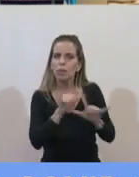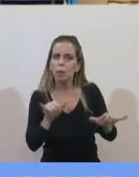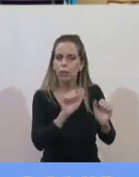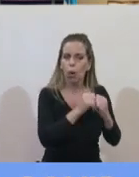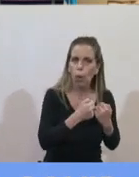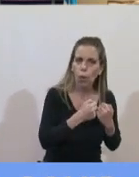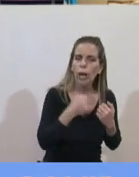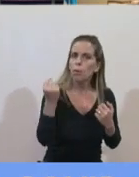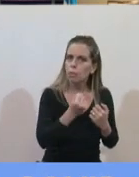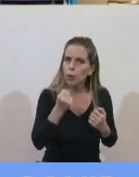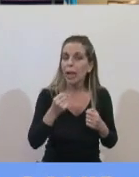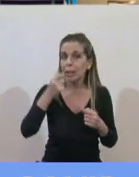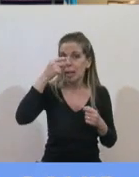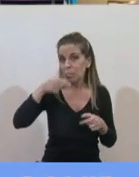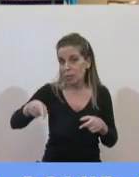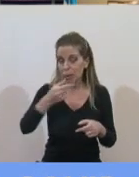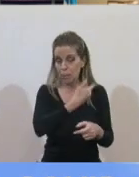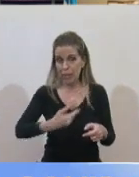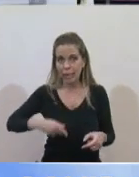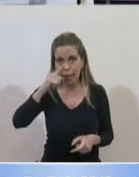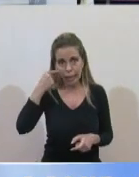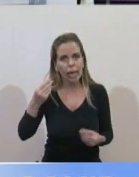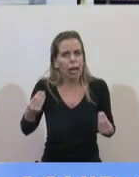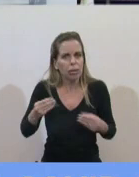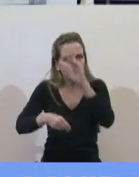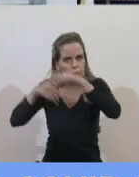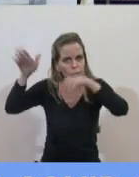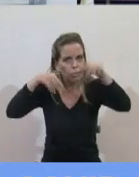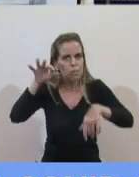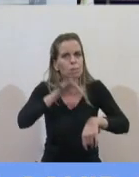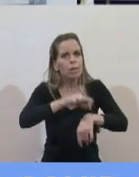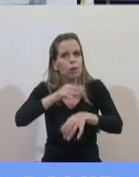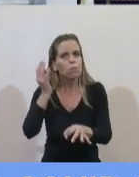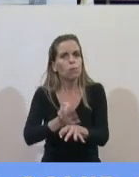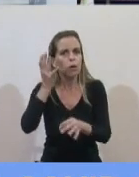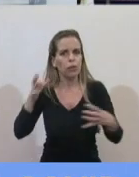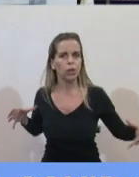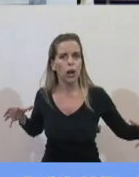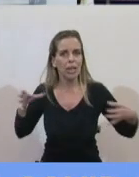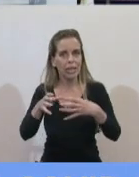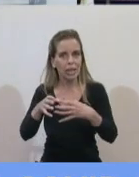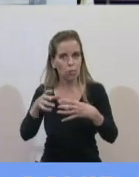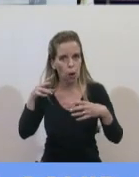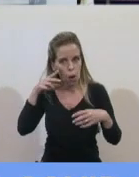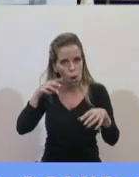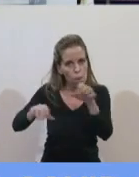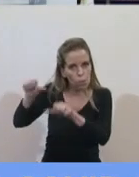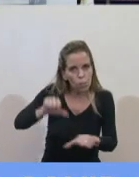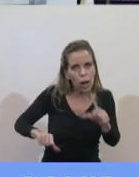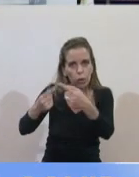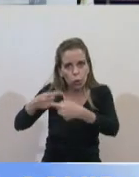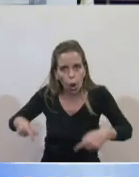acertada del presidente de la nación que fue convocar un consejo de epidemiólogos infectólogos para tomar medidas en materia sanitaria y